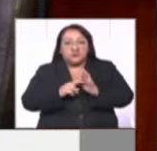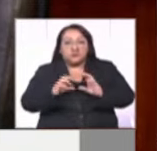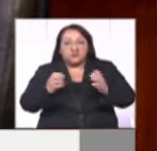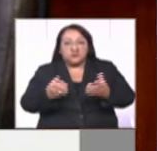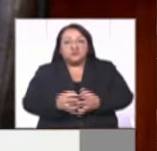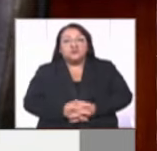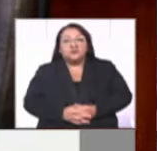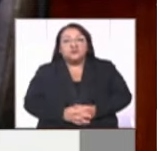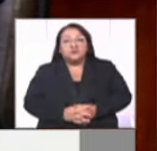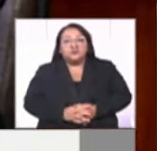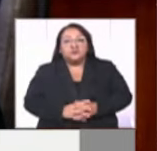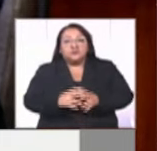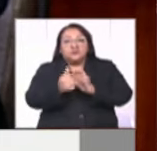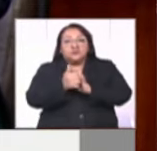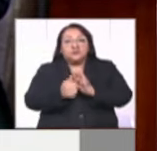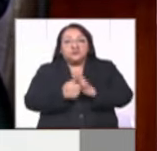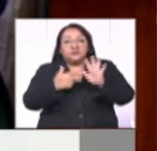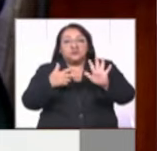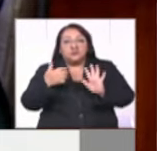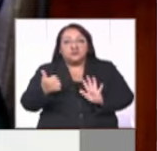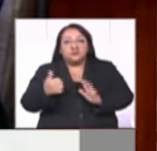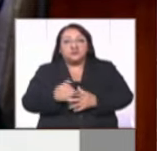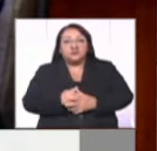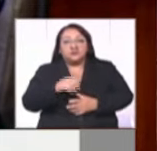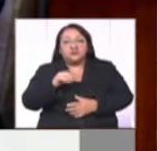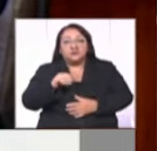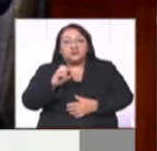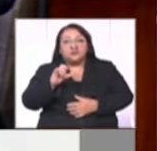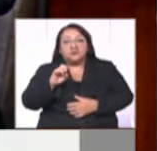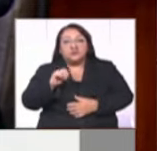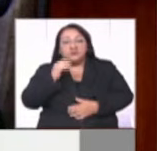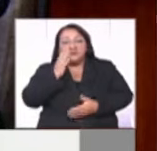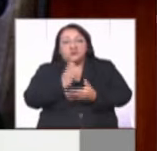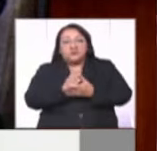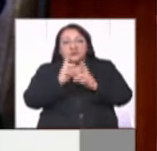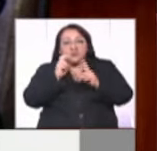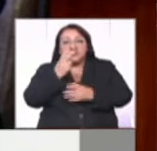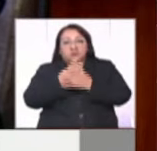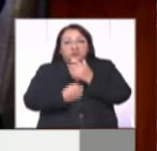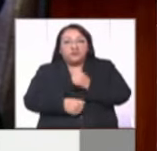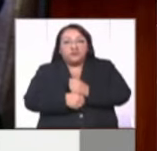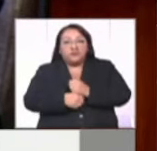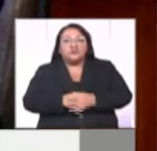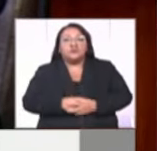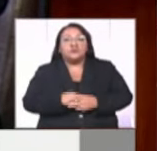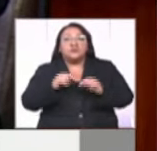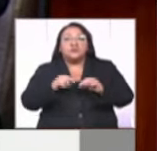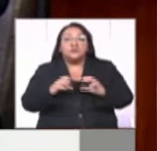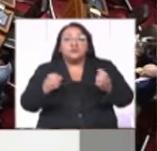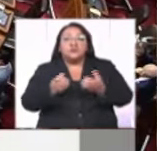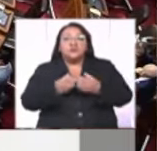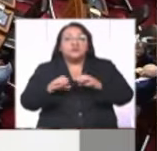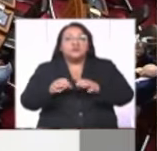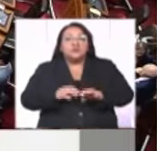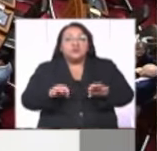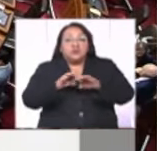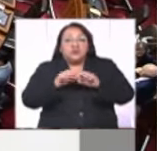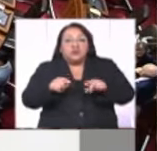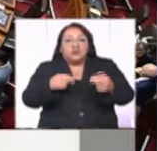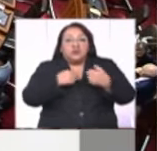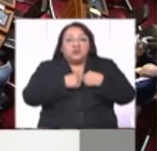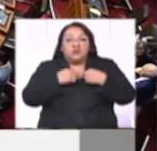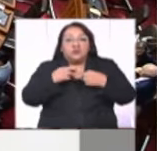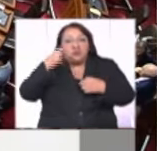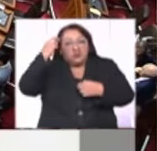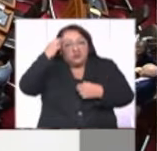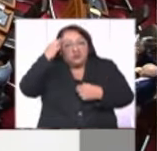Congreso de la República, artículo 86. Moción de censura y cuestión de confianza. El Congreso hará efectiva la responsabilidad